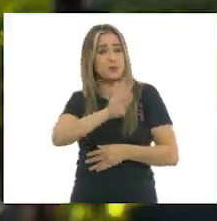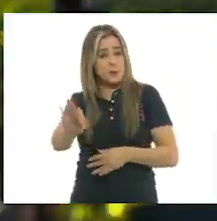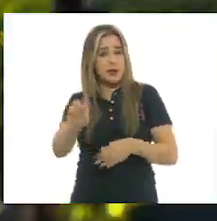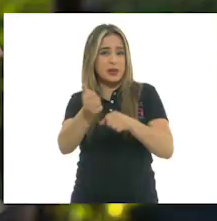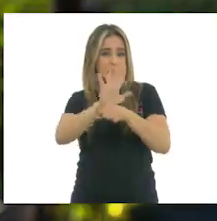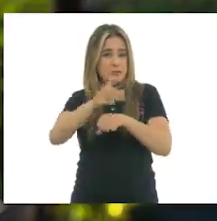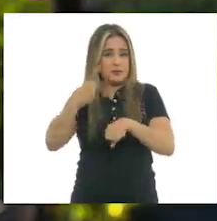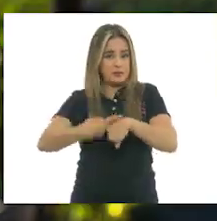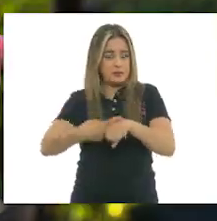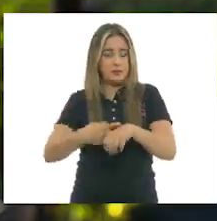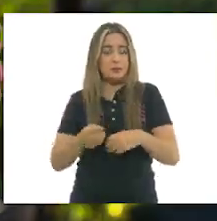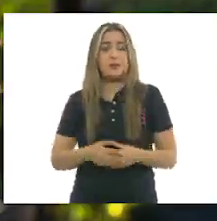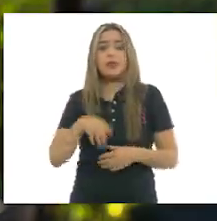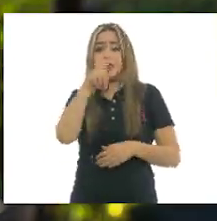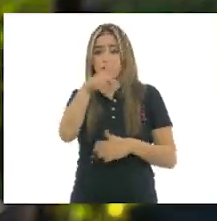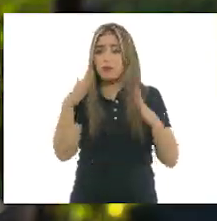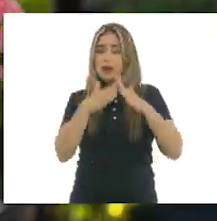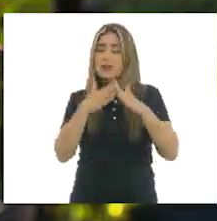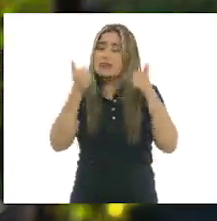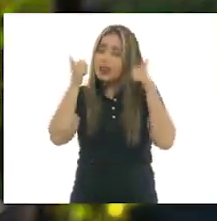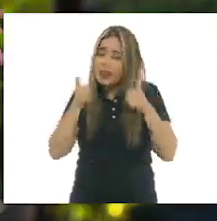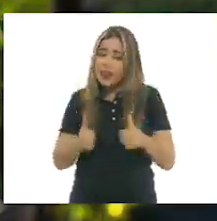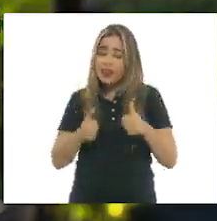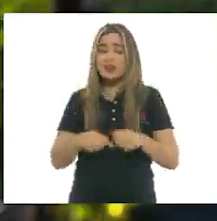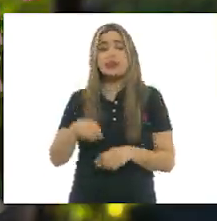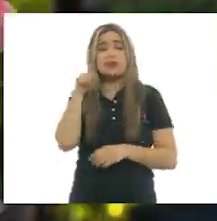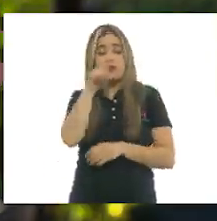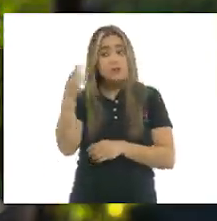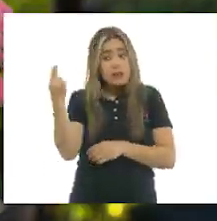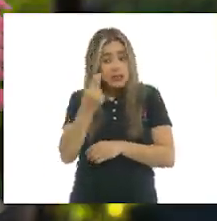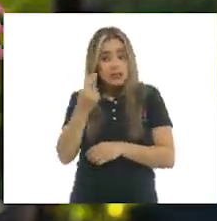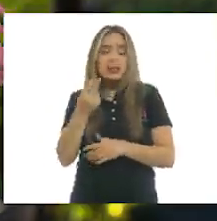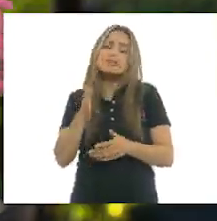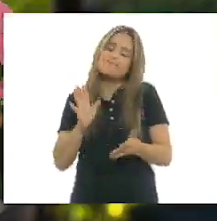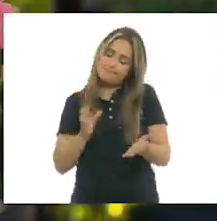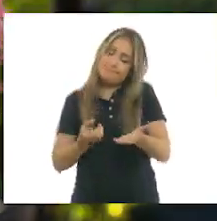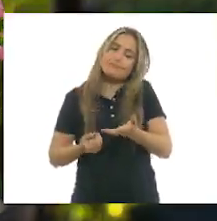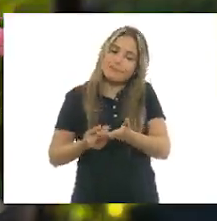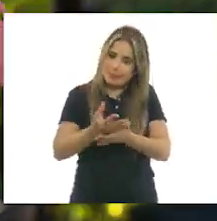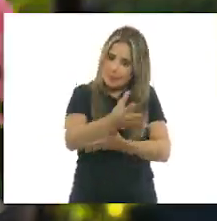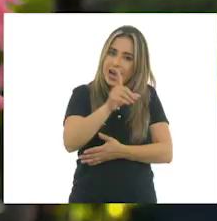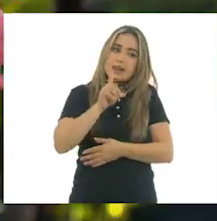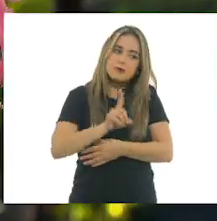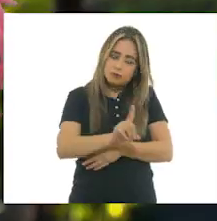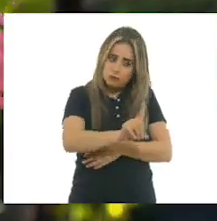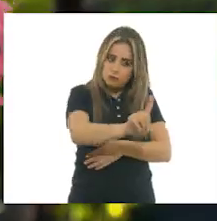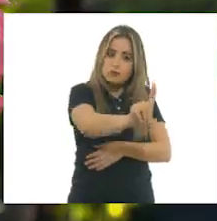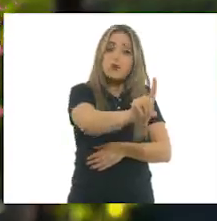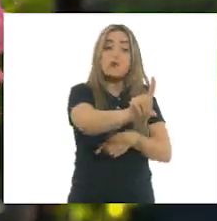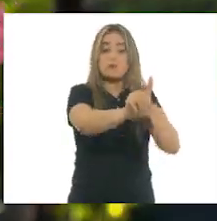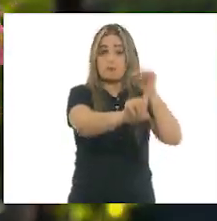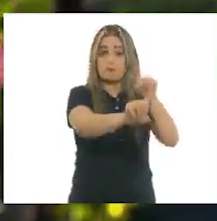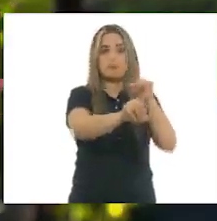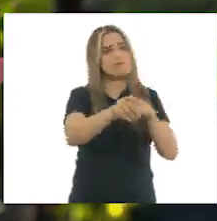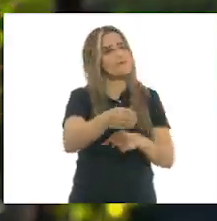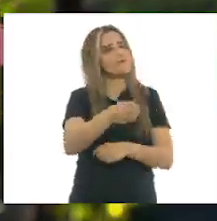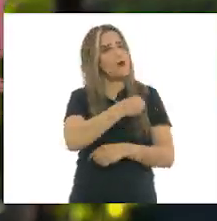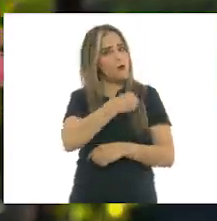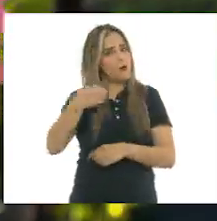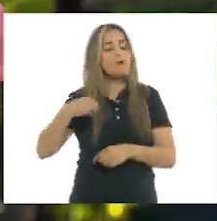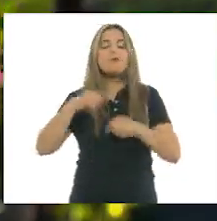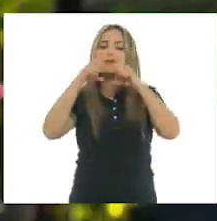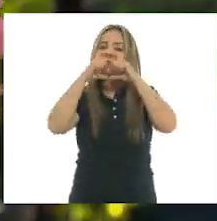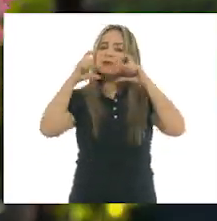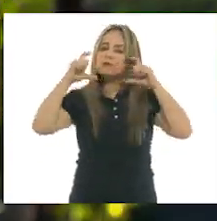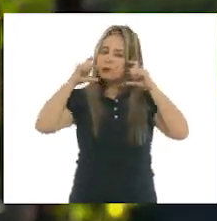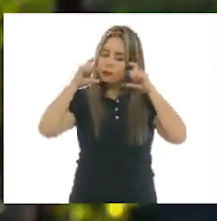Trata de no salir de casa a menos que sea muy necesario. Si lo haces, utiliza el